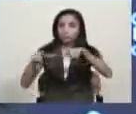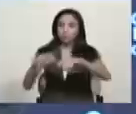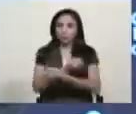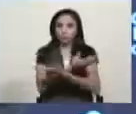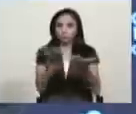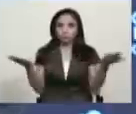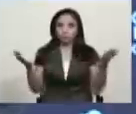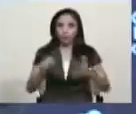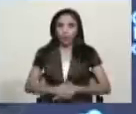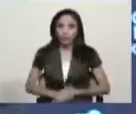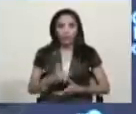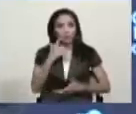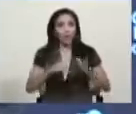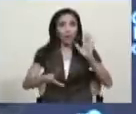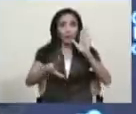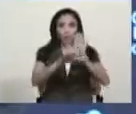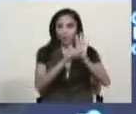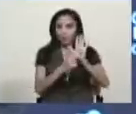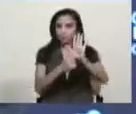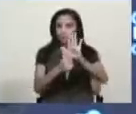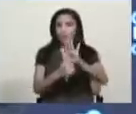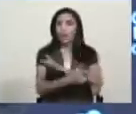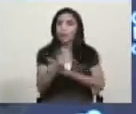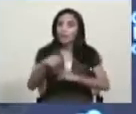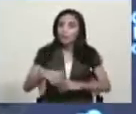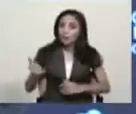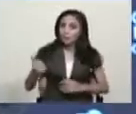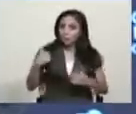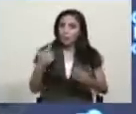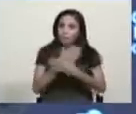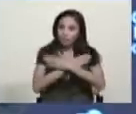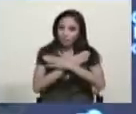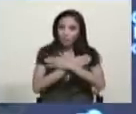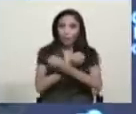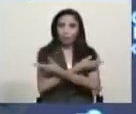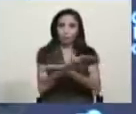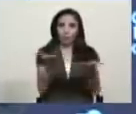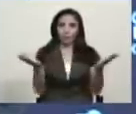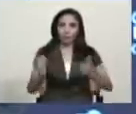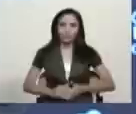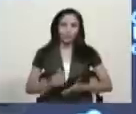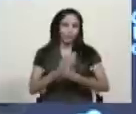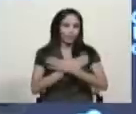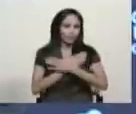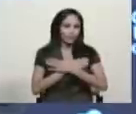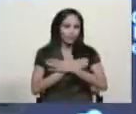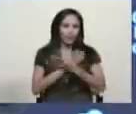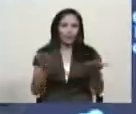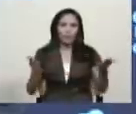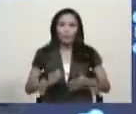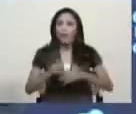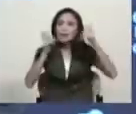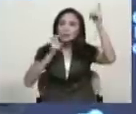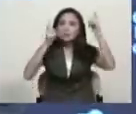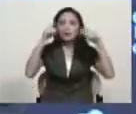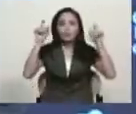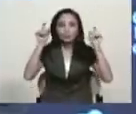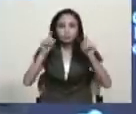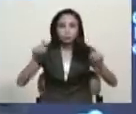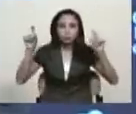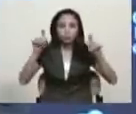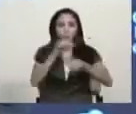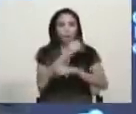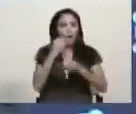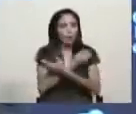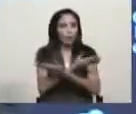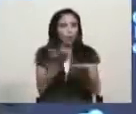los títulos desde el punto de vista legal, aprovecho para felicitarlos a nombre del espíritu inmortal de nuestro comandante Hugo Chávez, por esta gran obra que